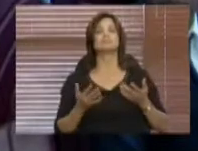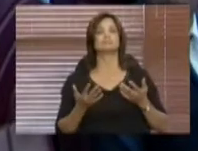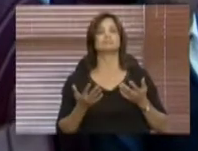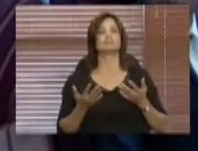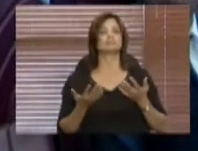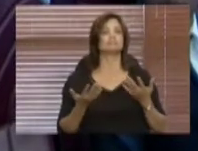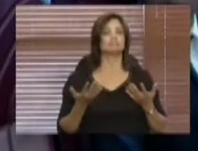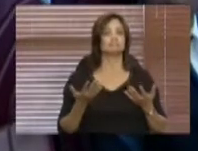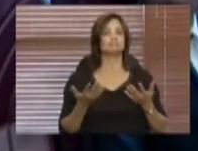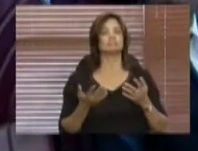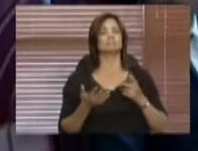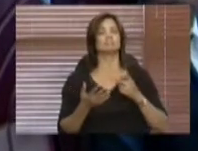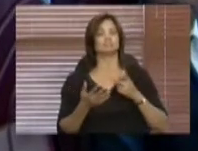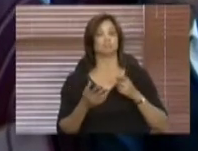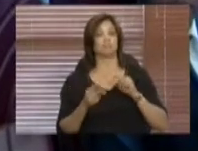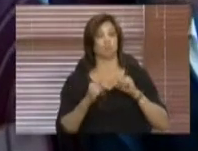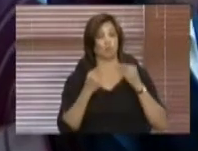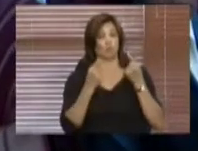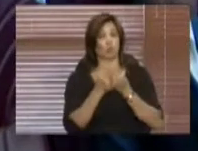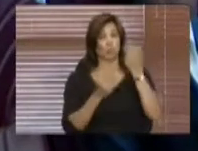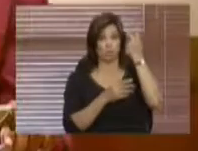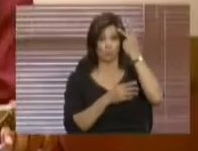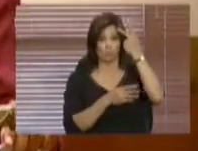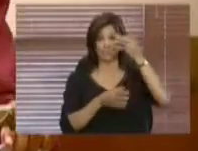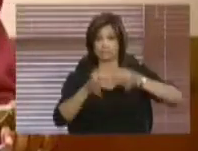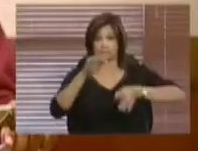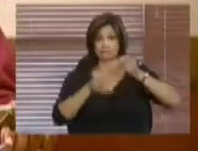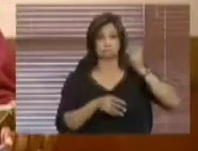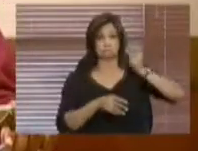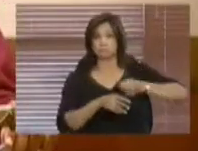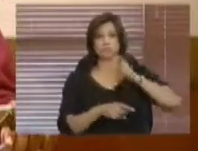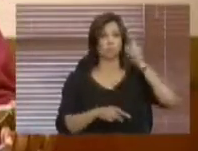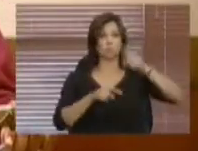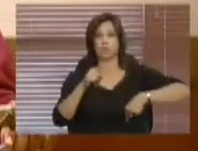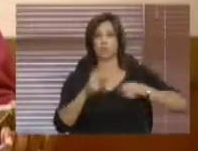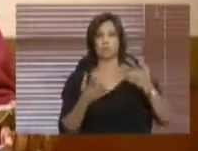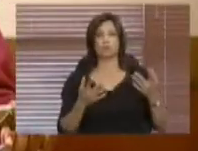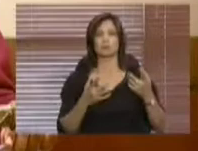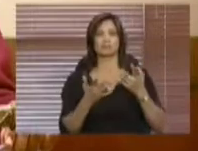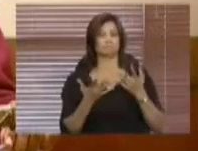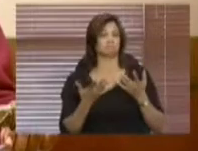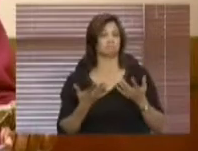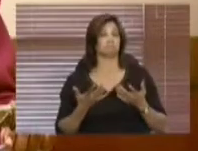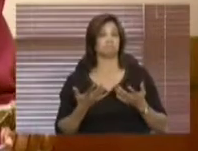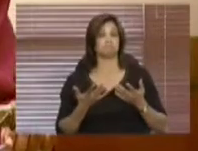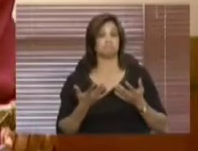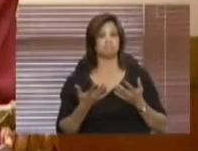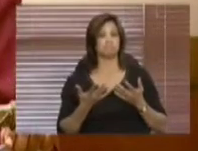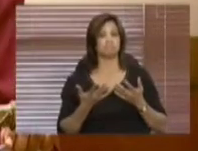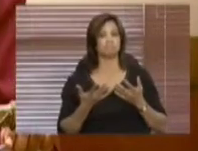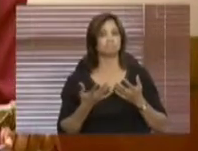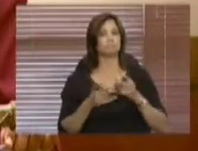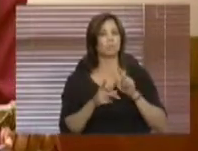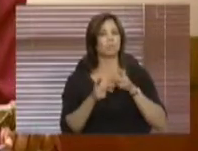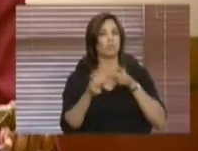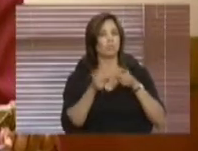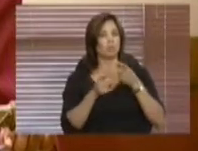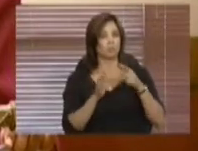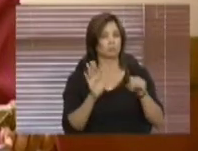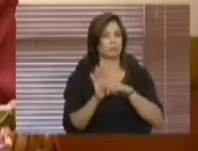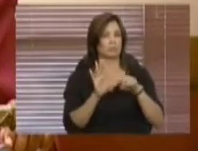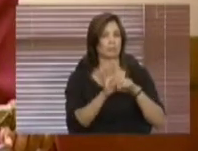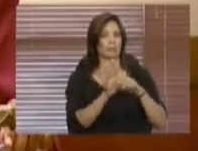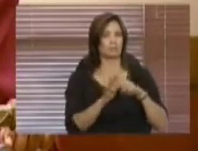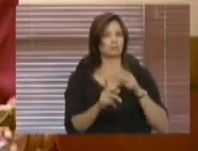o la ex militancia partidaria de un juez no pueden considerarse pura y simplemente condicionamientos negativos